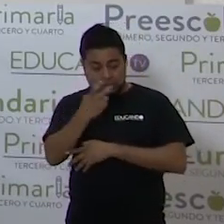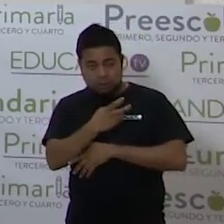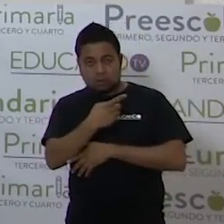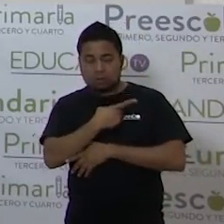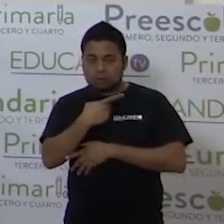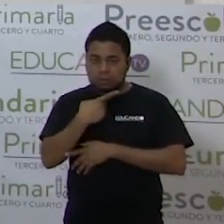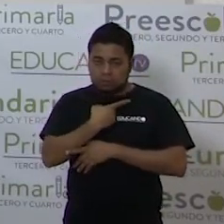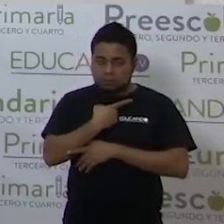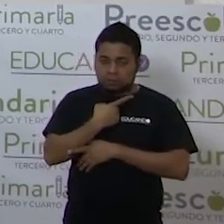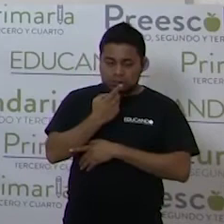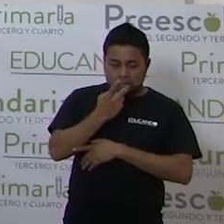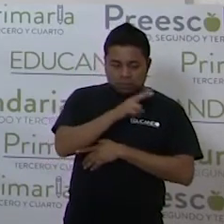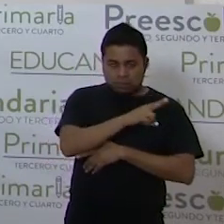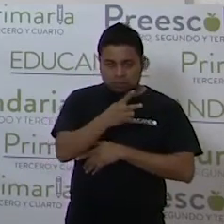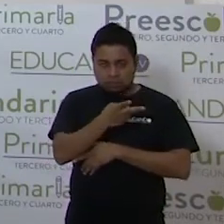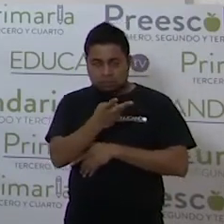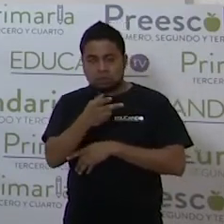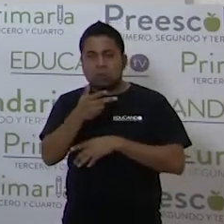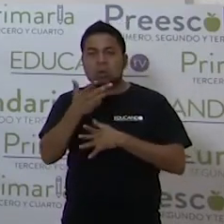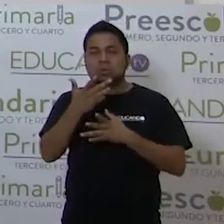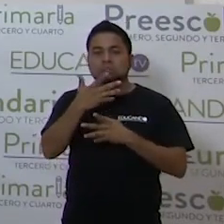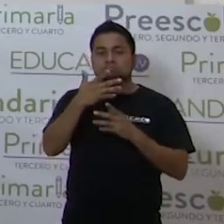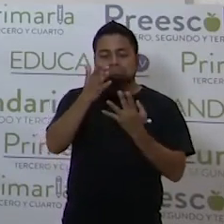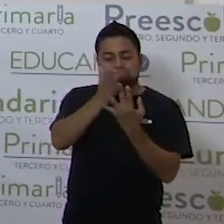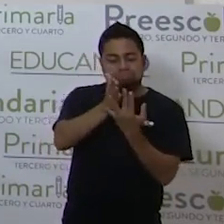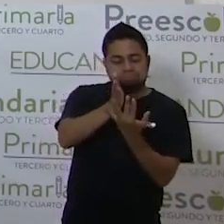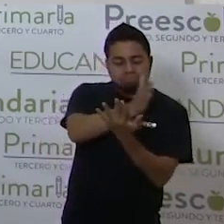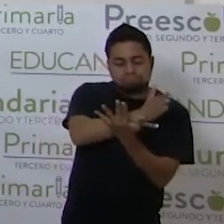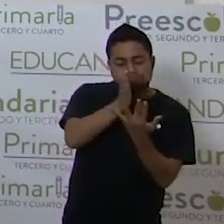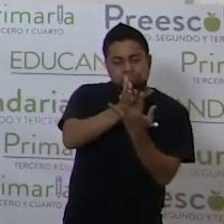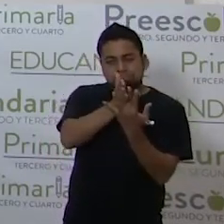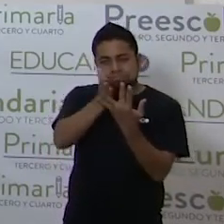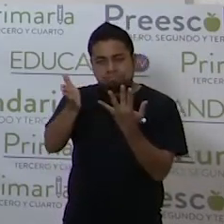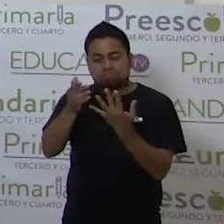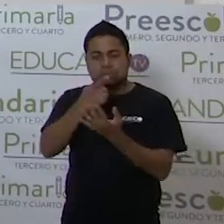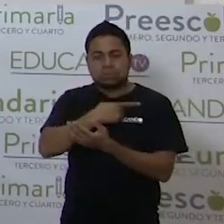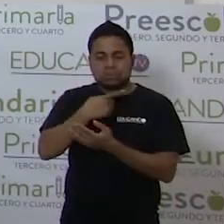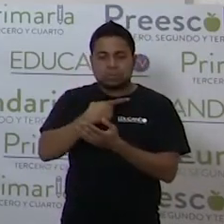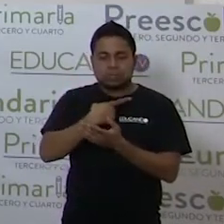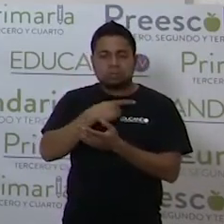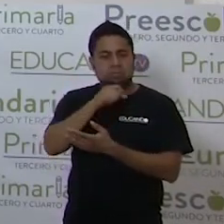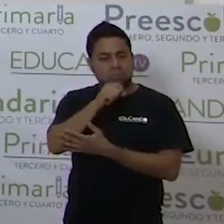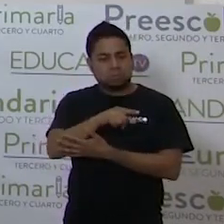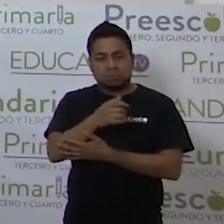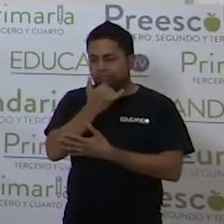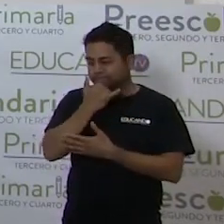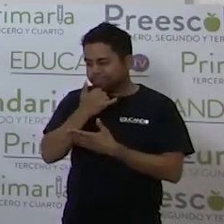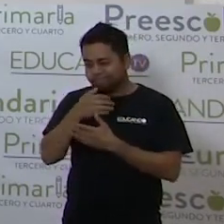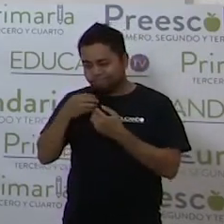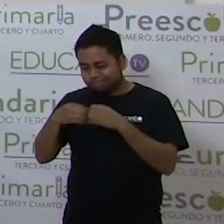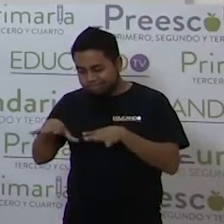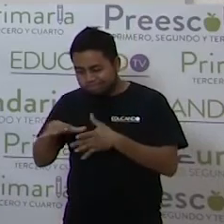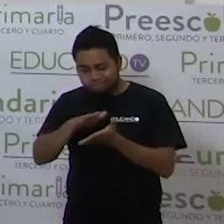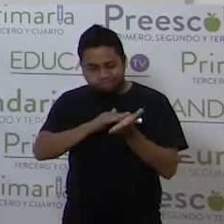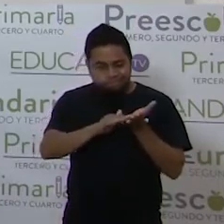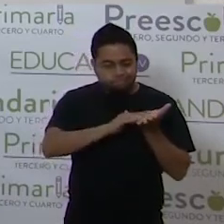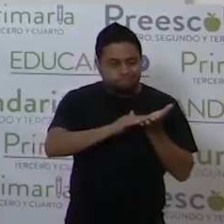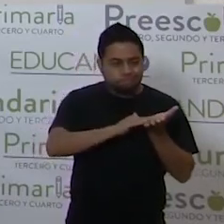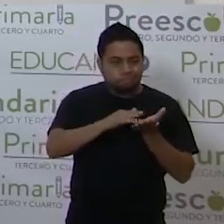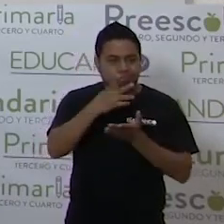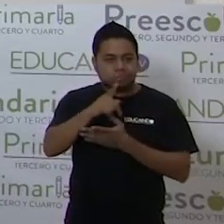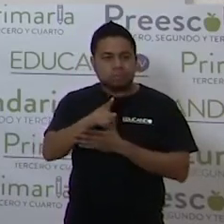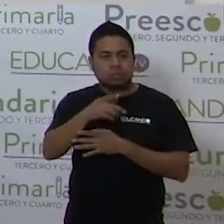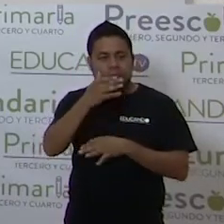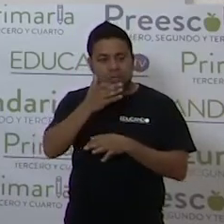que hacerle a los dos miembros lo mismo y bueno por ahí se me perdió el borrador pero vamos a